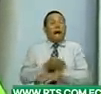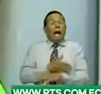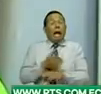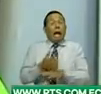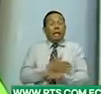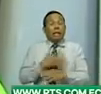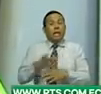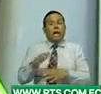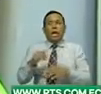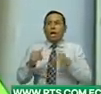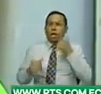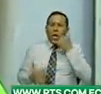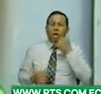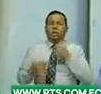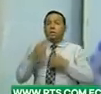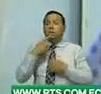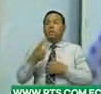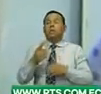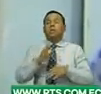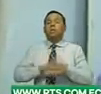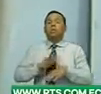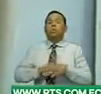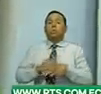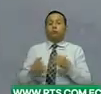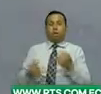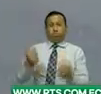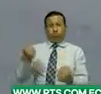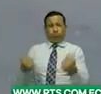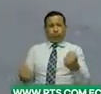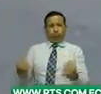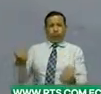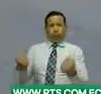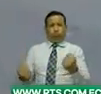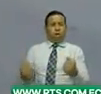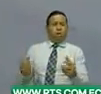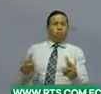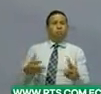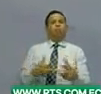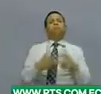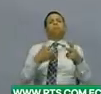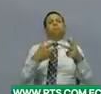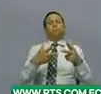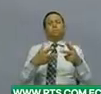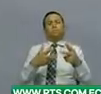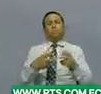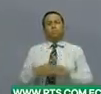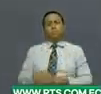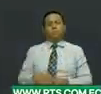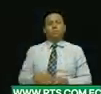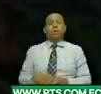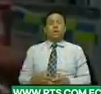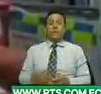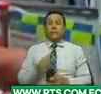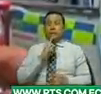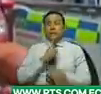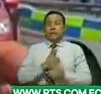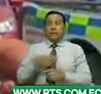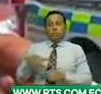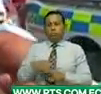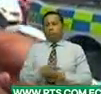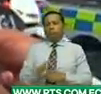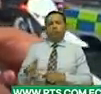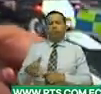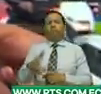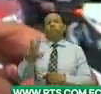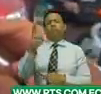que una volqueta había aparentemente provocado un accidente de tránsito y que ya se encontraba ingresando lo que es hacia la vía de la costa. Ya había sacado